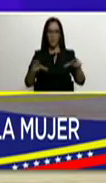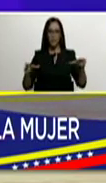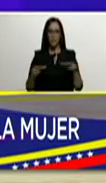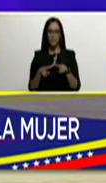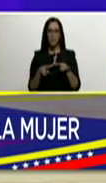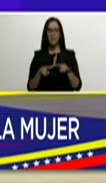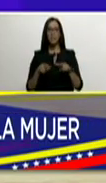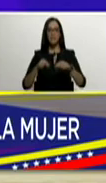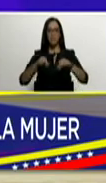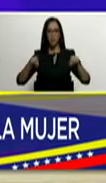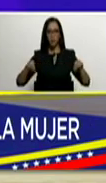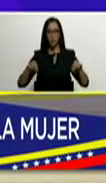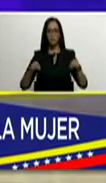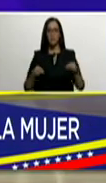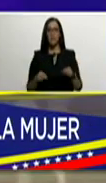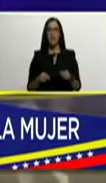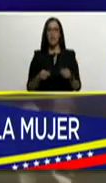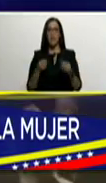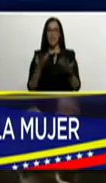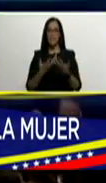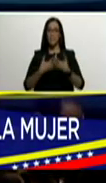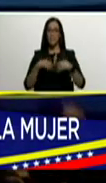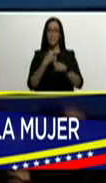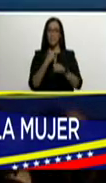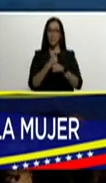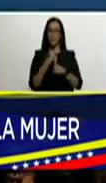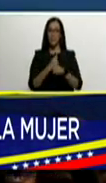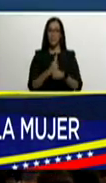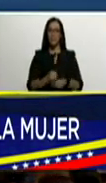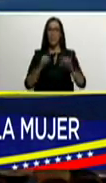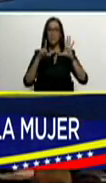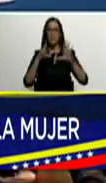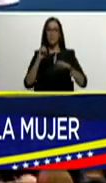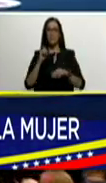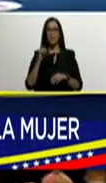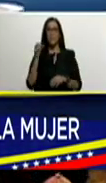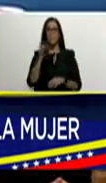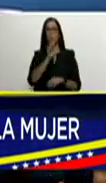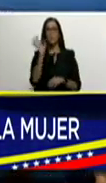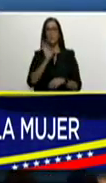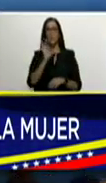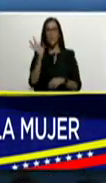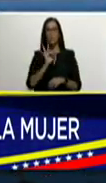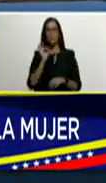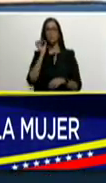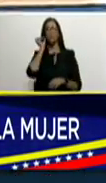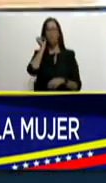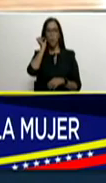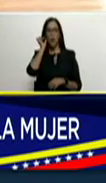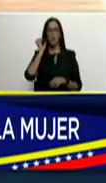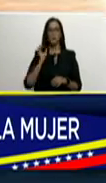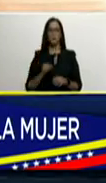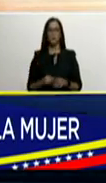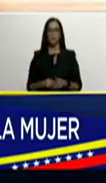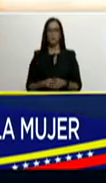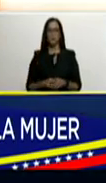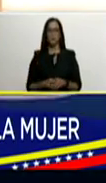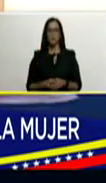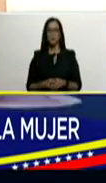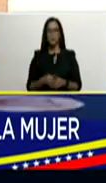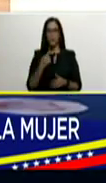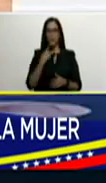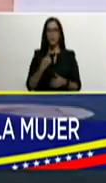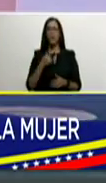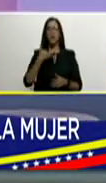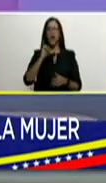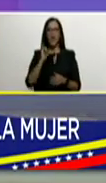el territorio, detrás de ese emprendimiento, el 70% de las emprendedoras, mujeres, que dijeron